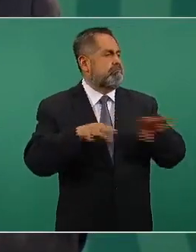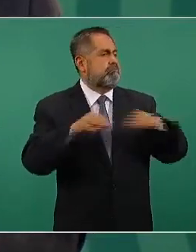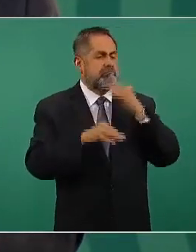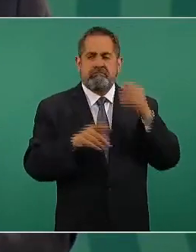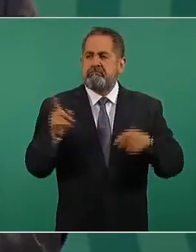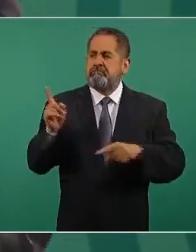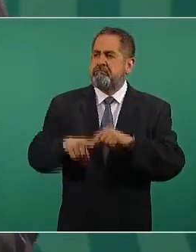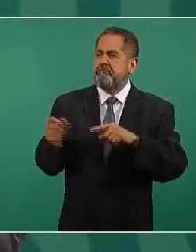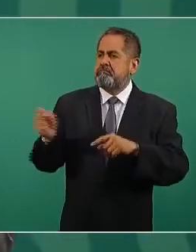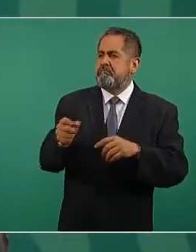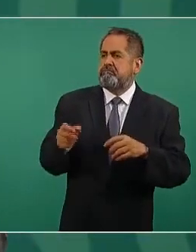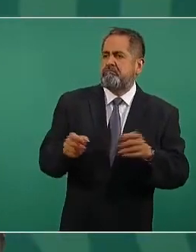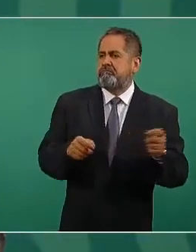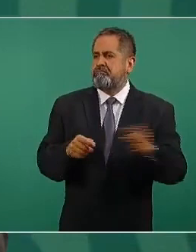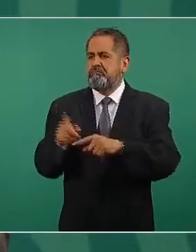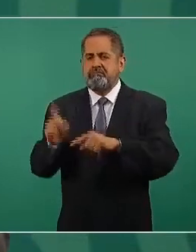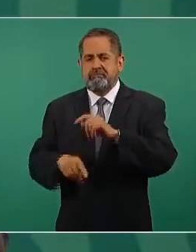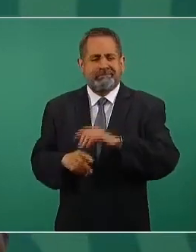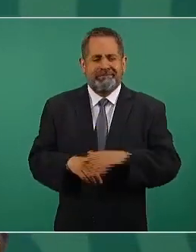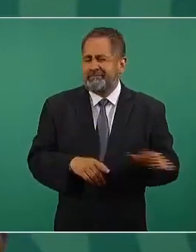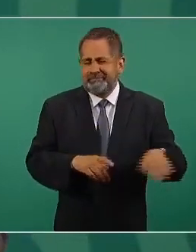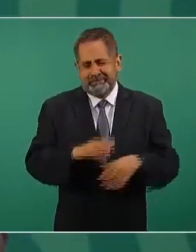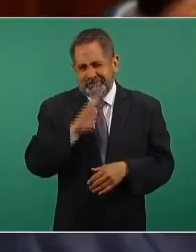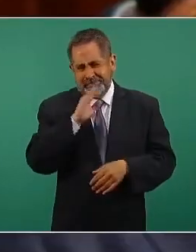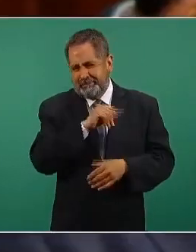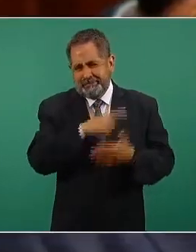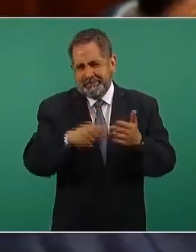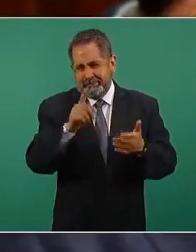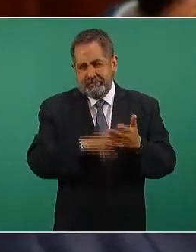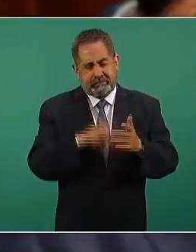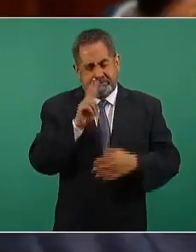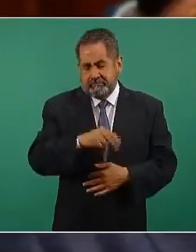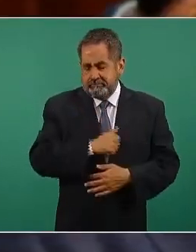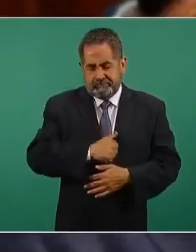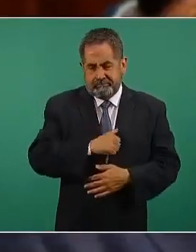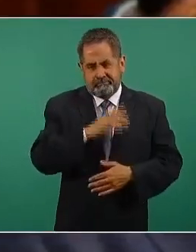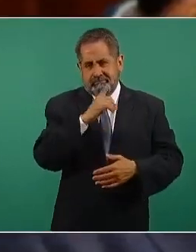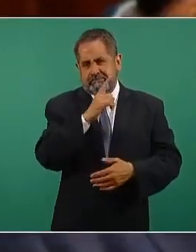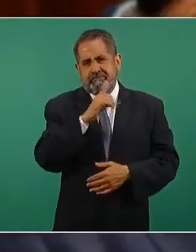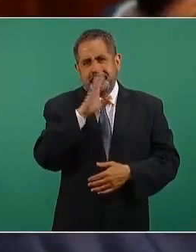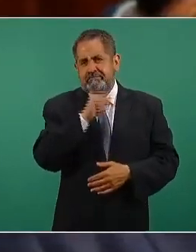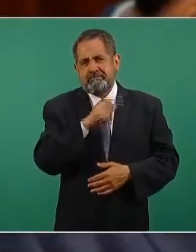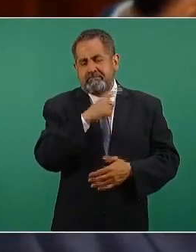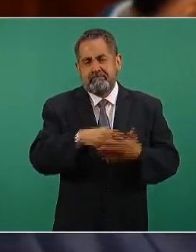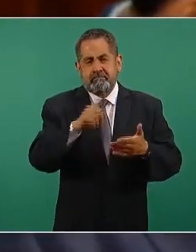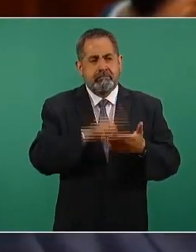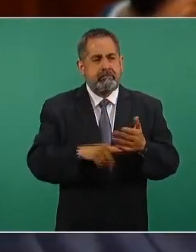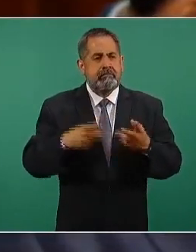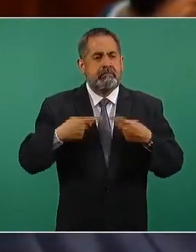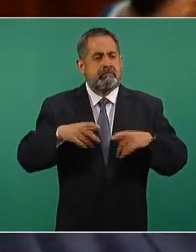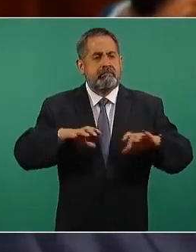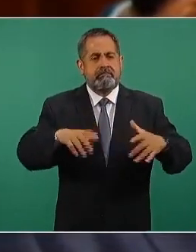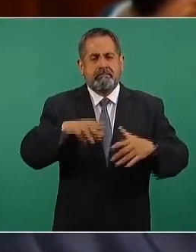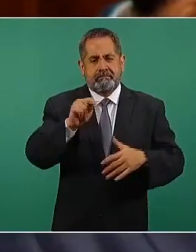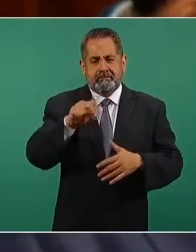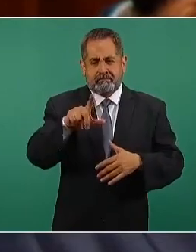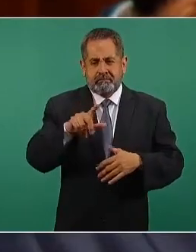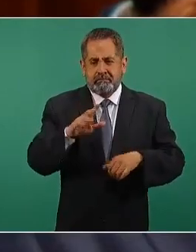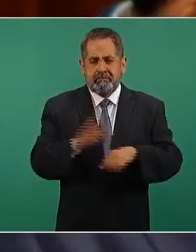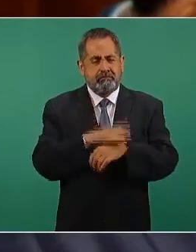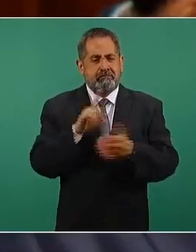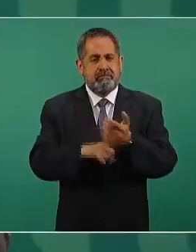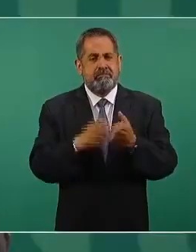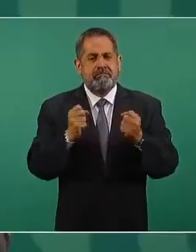y por eso le ha ido muy mal, lo lamento, al pueblo de Nuevo León, porque han